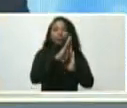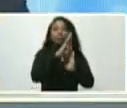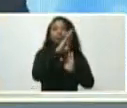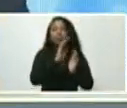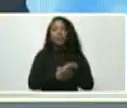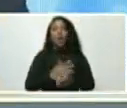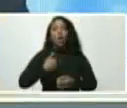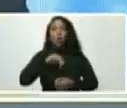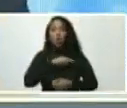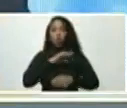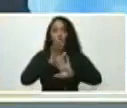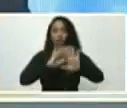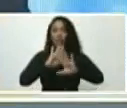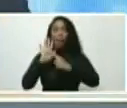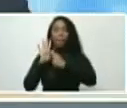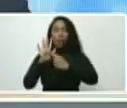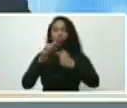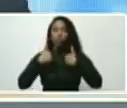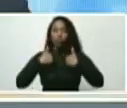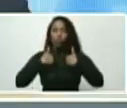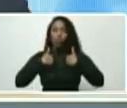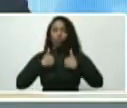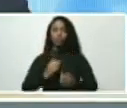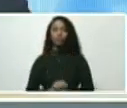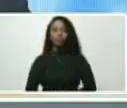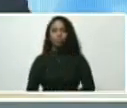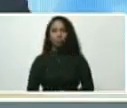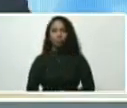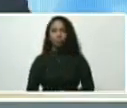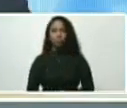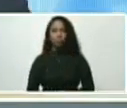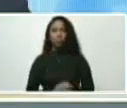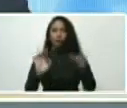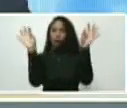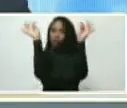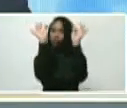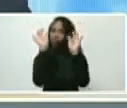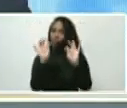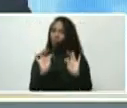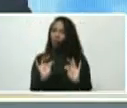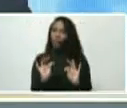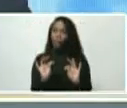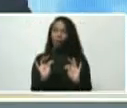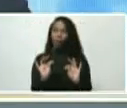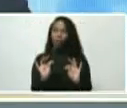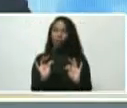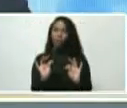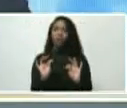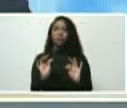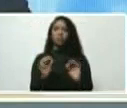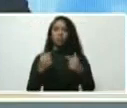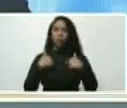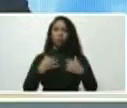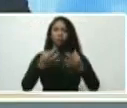Nos hemos planteado, yo me he planteado de manera muy